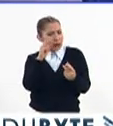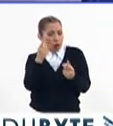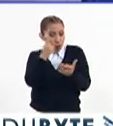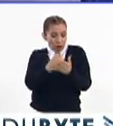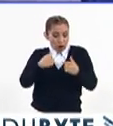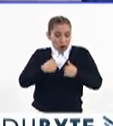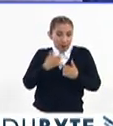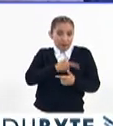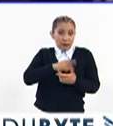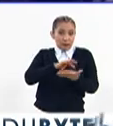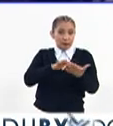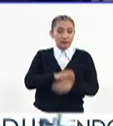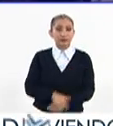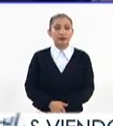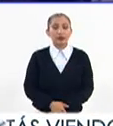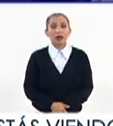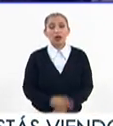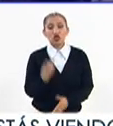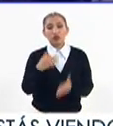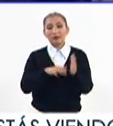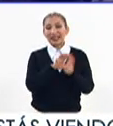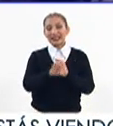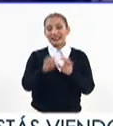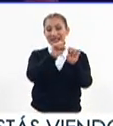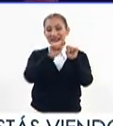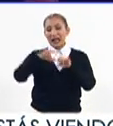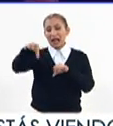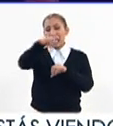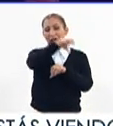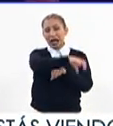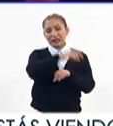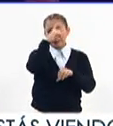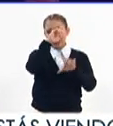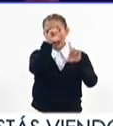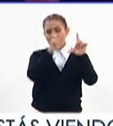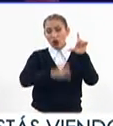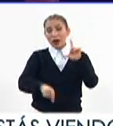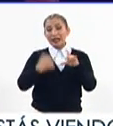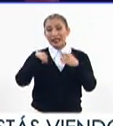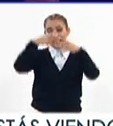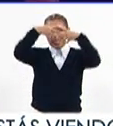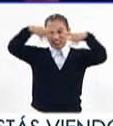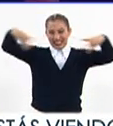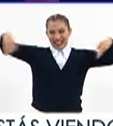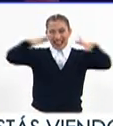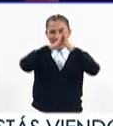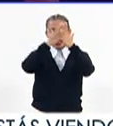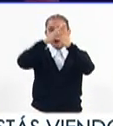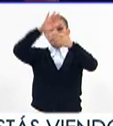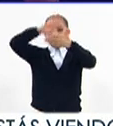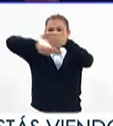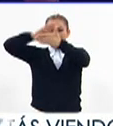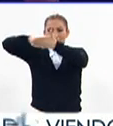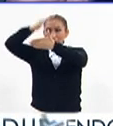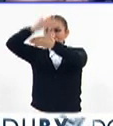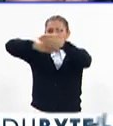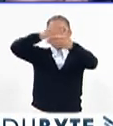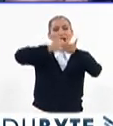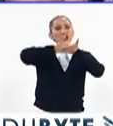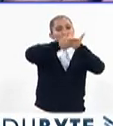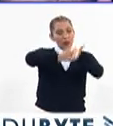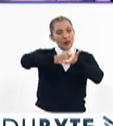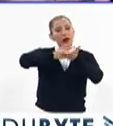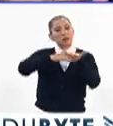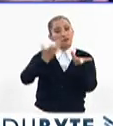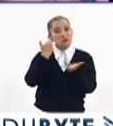que no soy la única que le gusta leer? Las 2.500 salas de lectura en el país y los tendederos de libros y hojas sueltas son alternativas